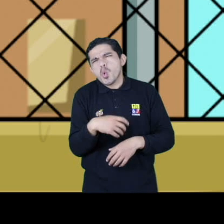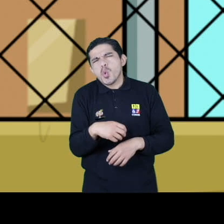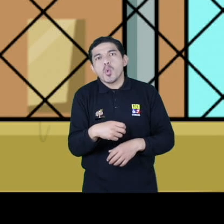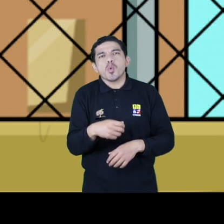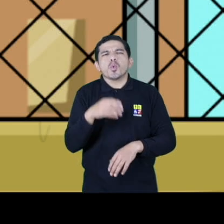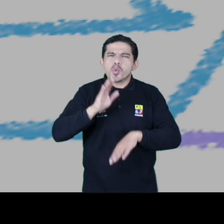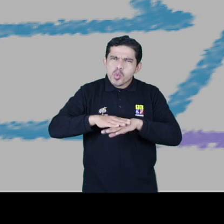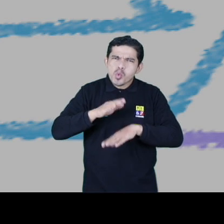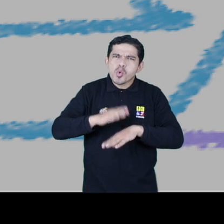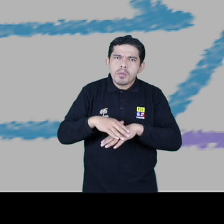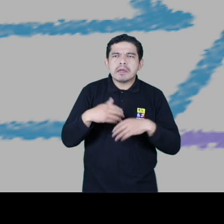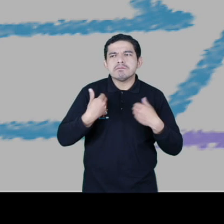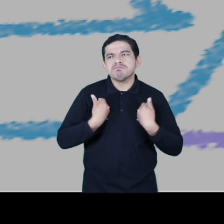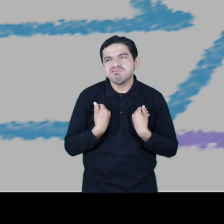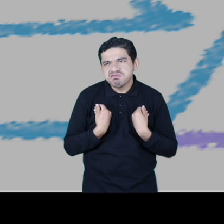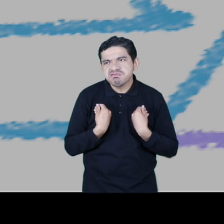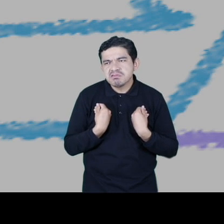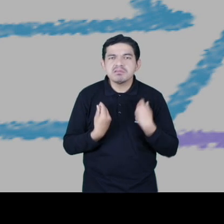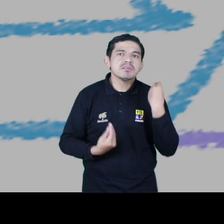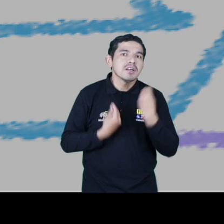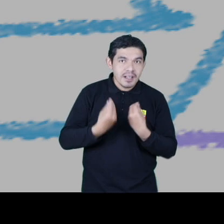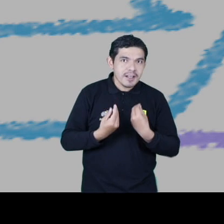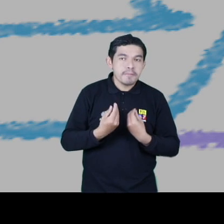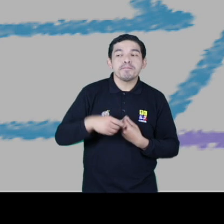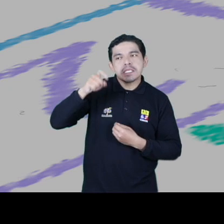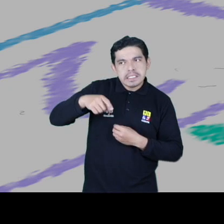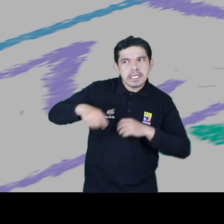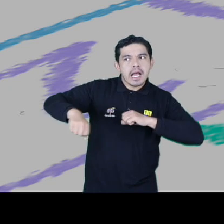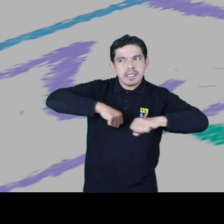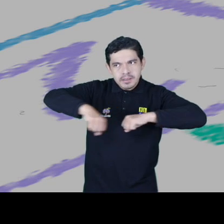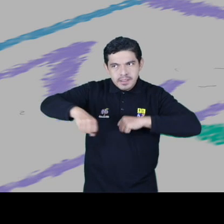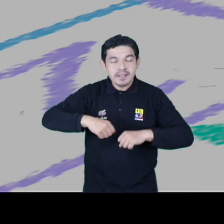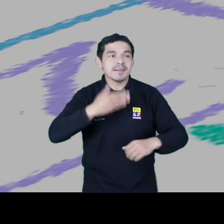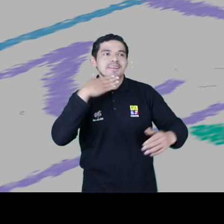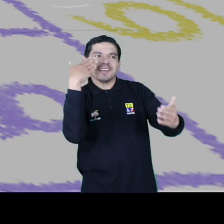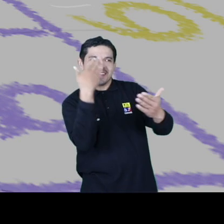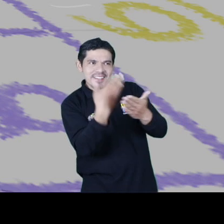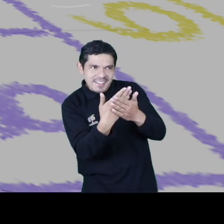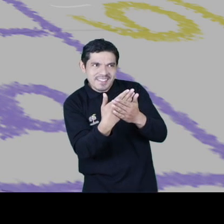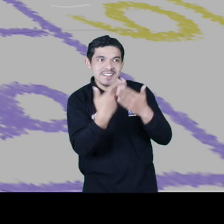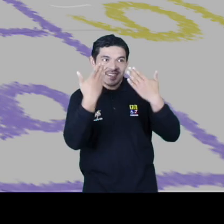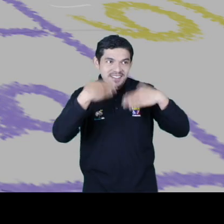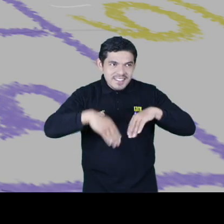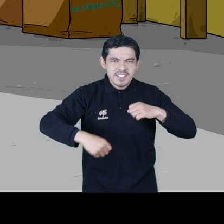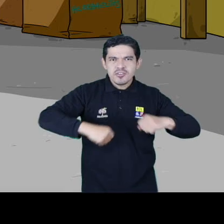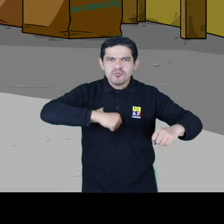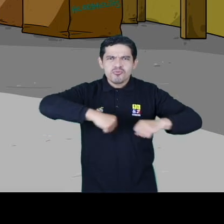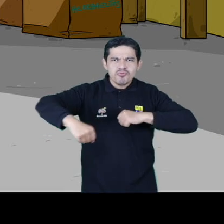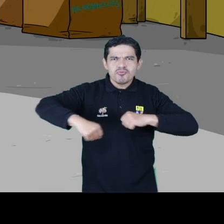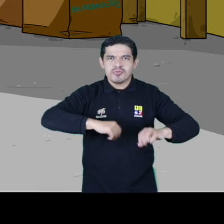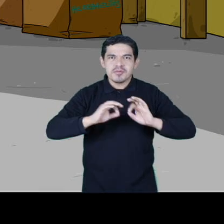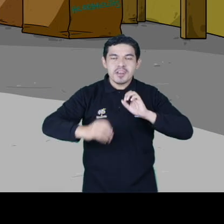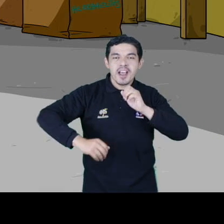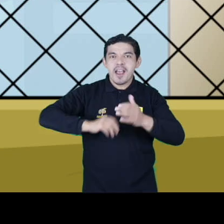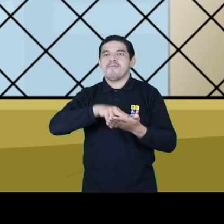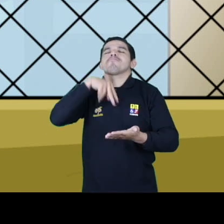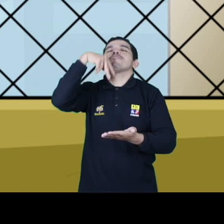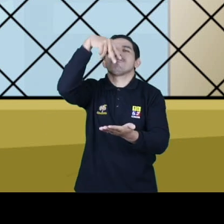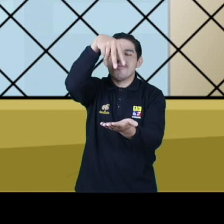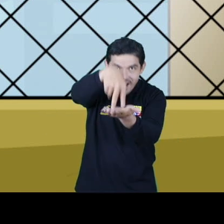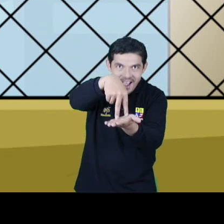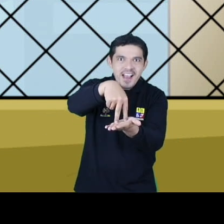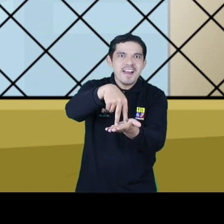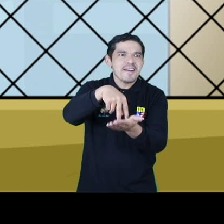eso es importante estar activos, Bujía. ¡Ah! ¡Gracias, Teo! ¡Yuhu! ¡Esto es genial! ¡Victoria! No